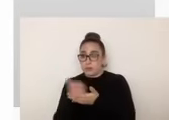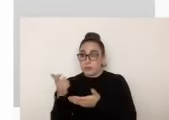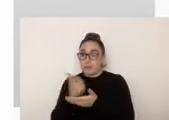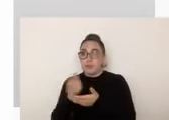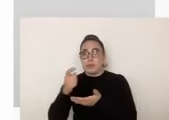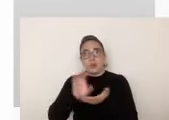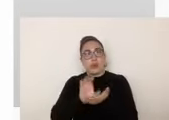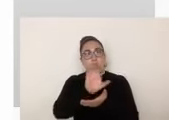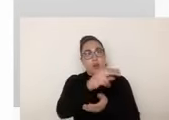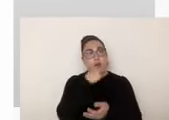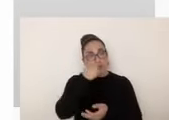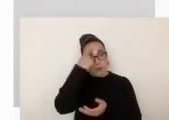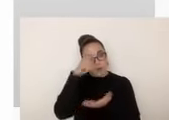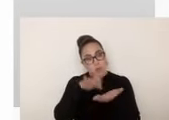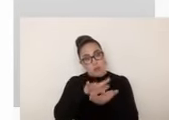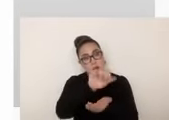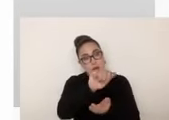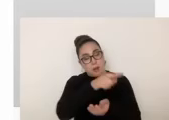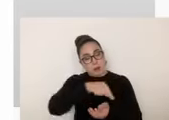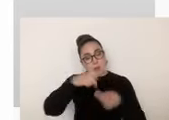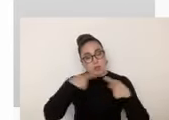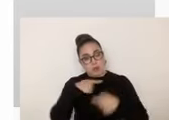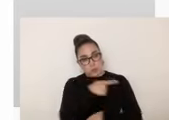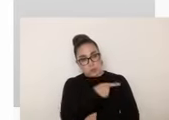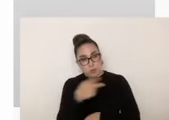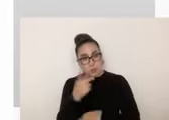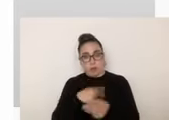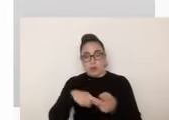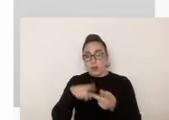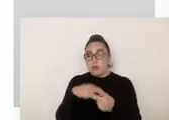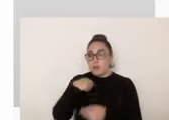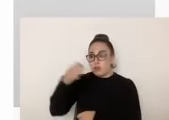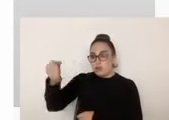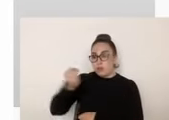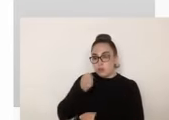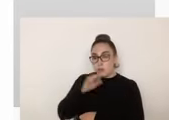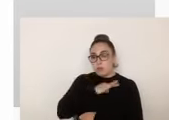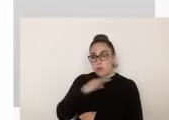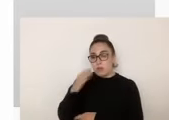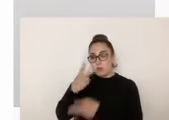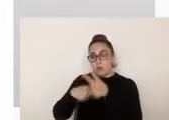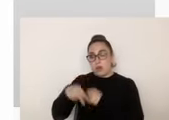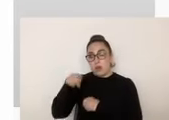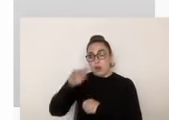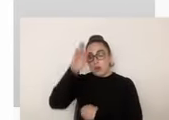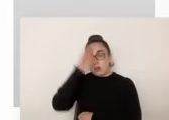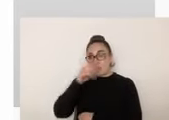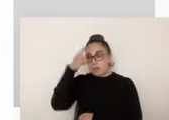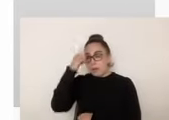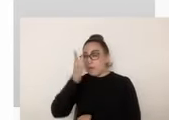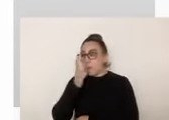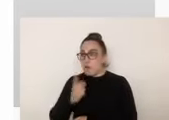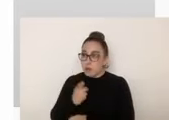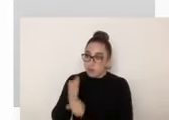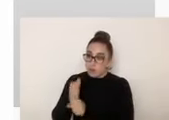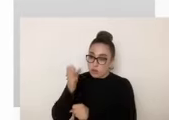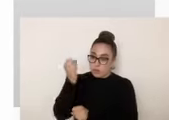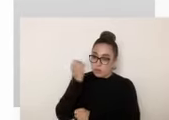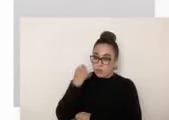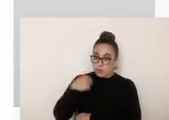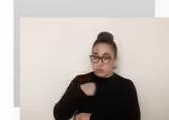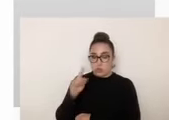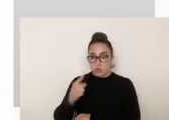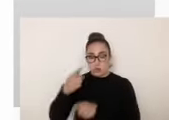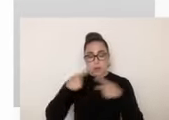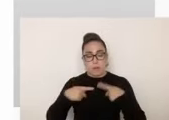obras de caridad, traigo al párroco de mi población para que diga efectivamente, Íñigo lamentablemente no canta